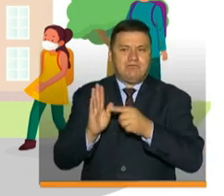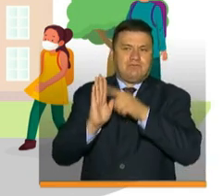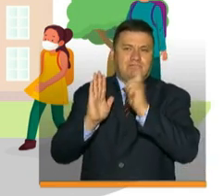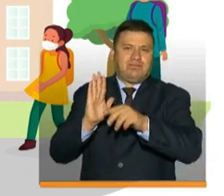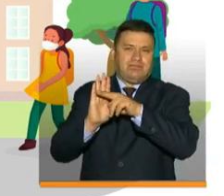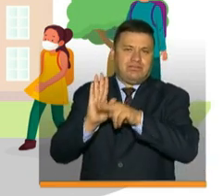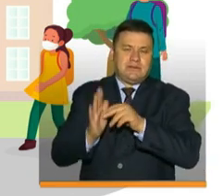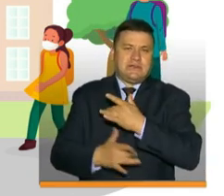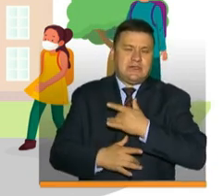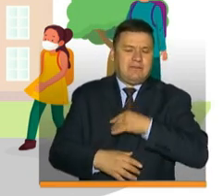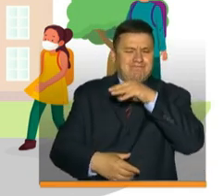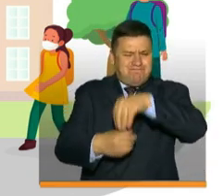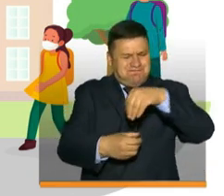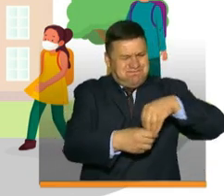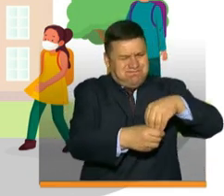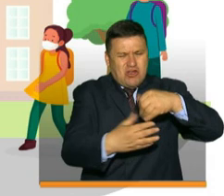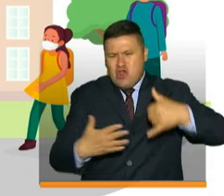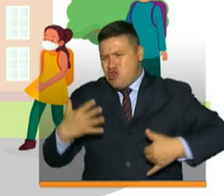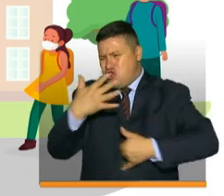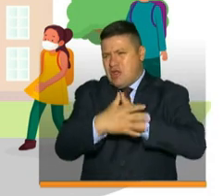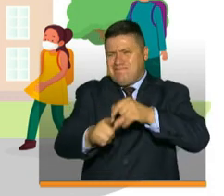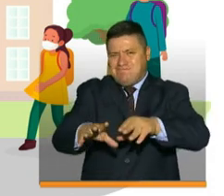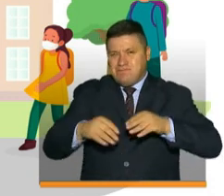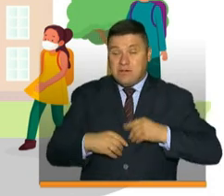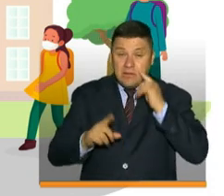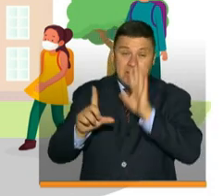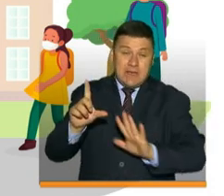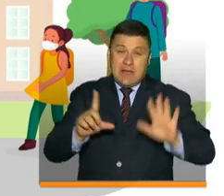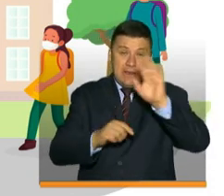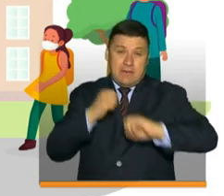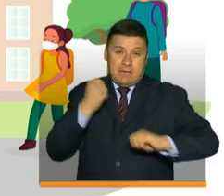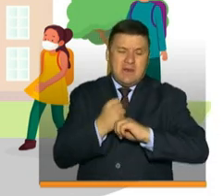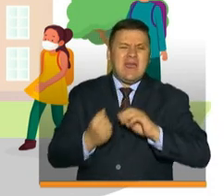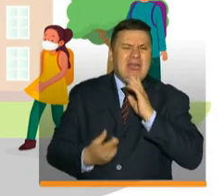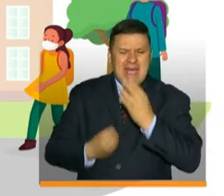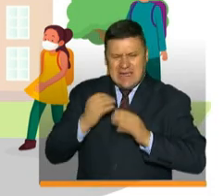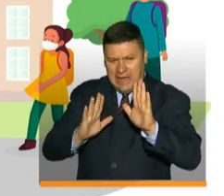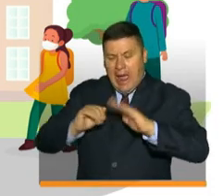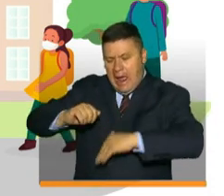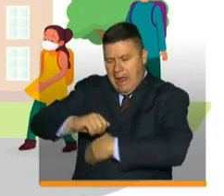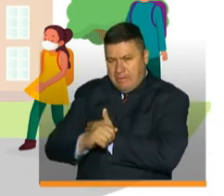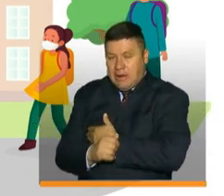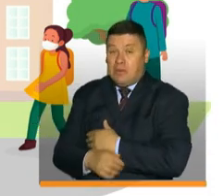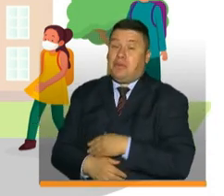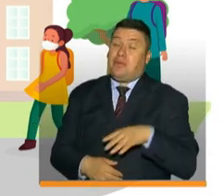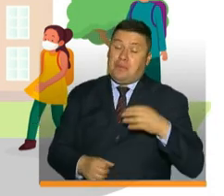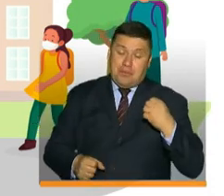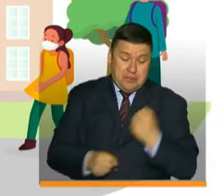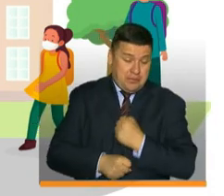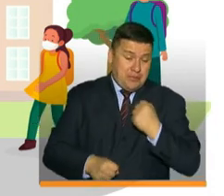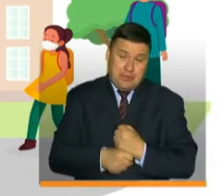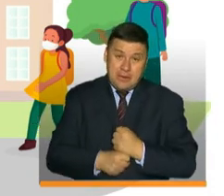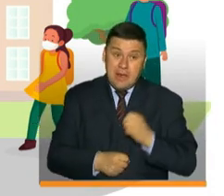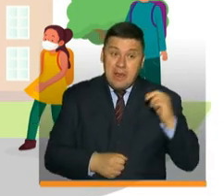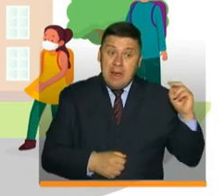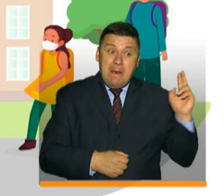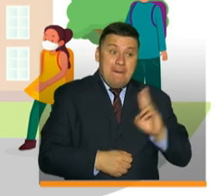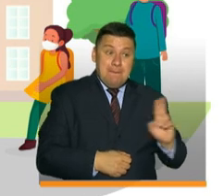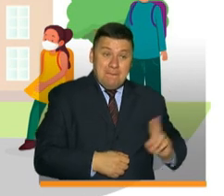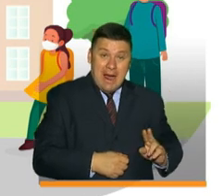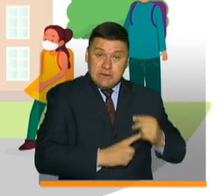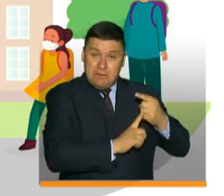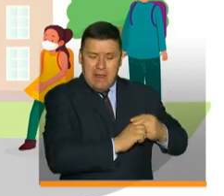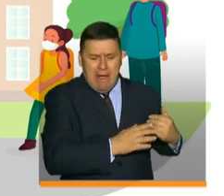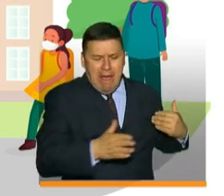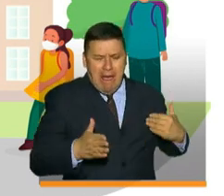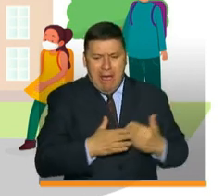los protocolos de bioseguridad. Entonces, en este contexto y como ven la imagen de apoyo, ¿qué hizo el Ministerio de Educación? Porque esto ha sido un trabajo de marzo hasta hoy.